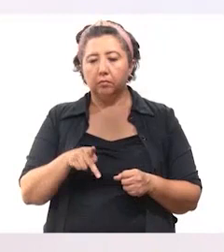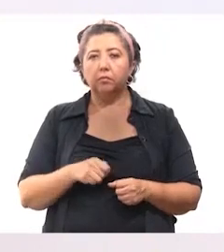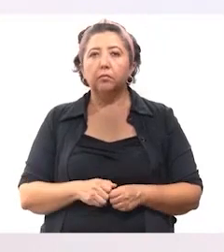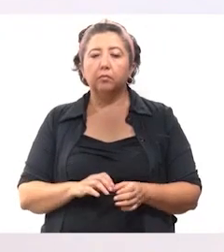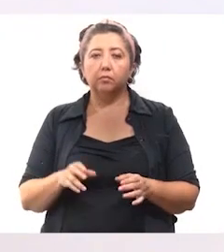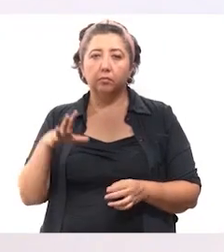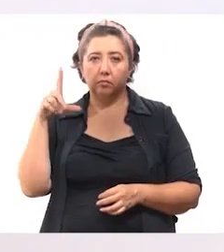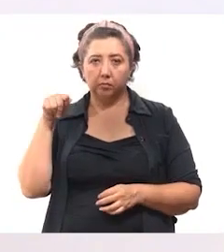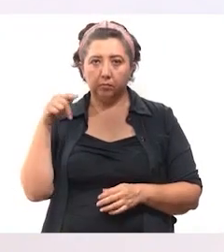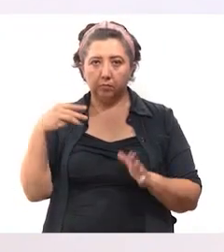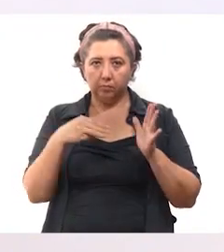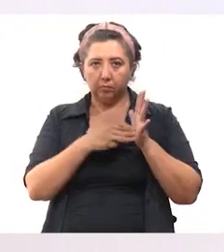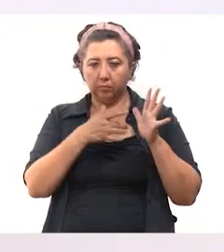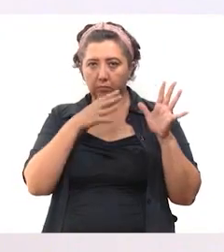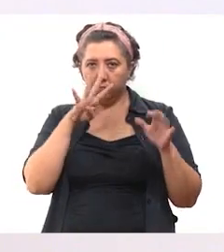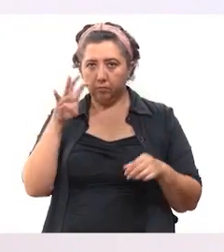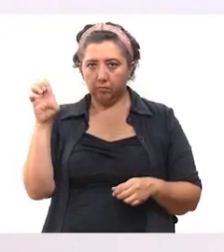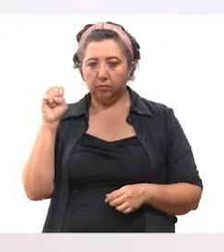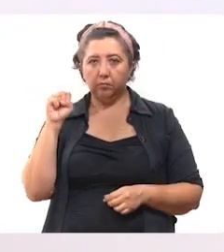públicos.